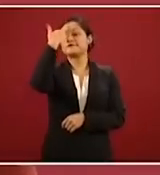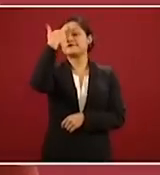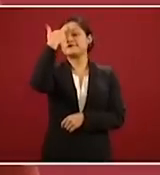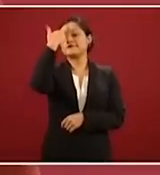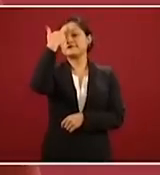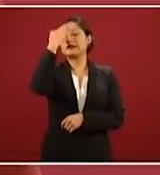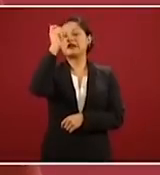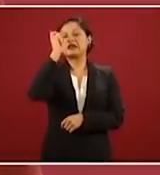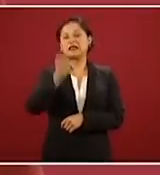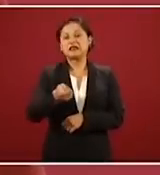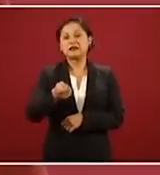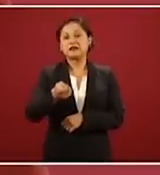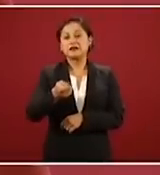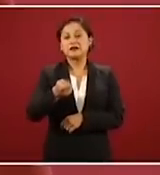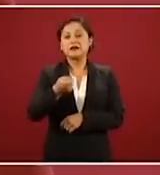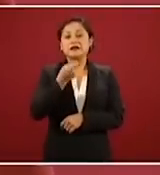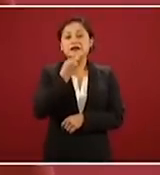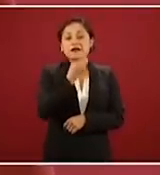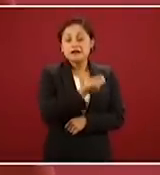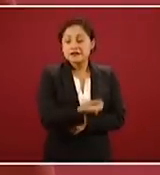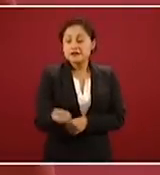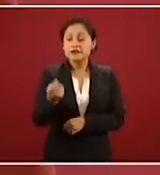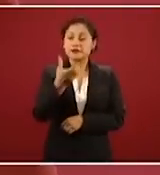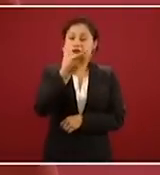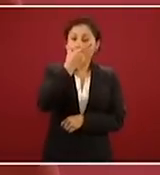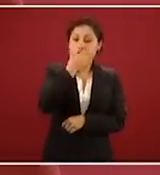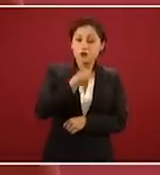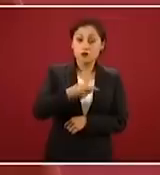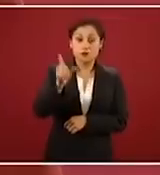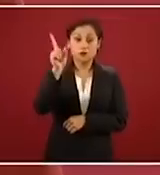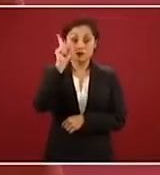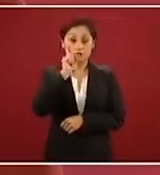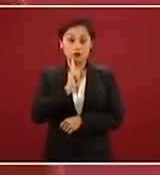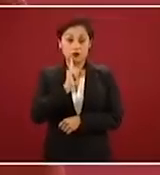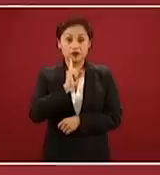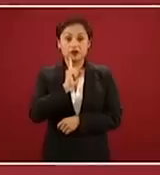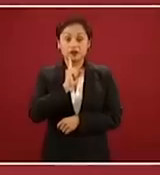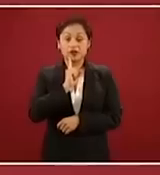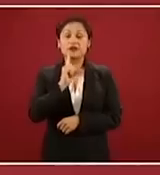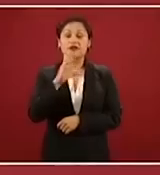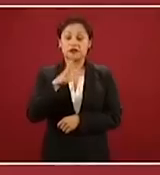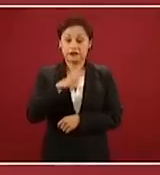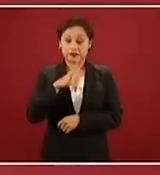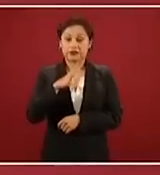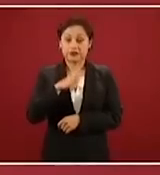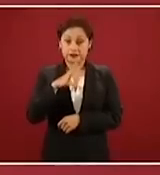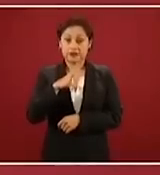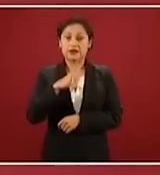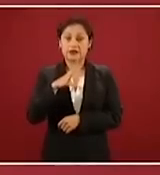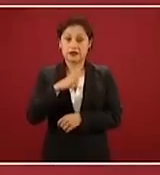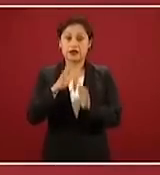niños y niñas reciben estos materiales